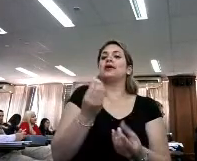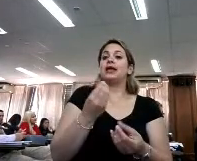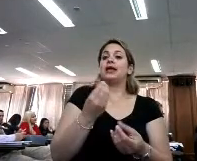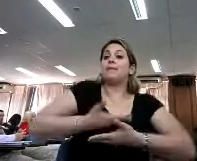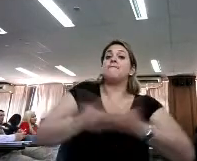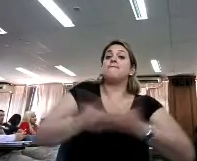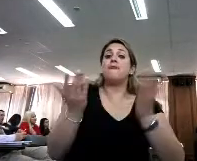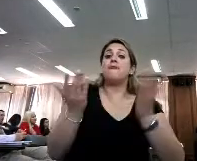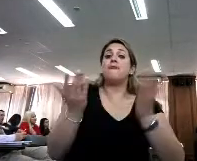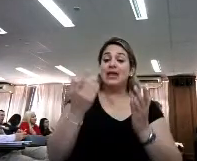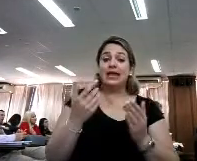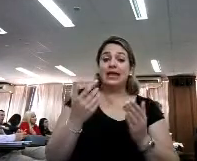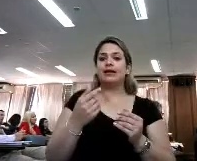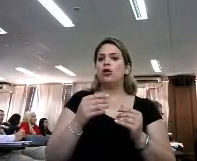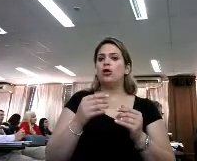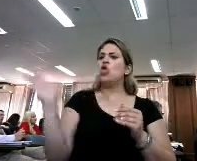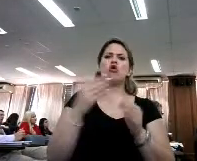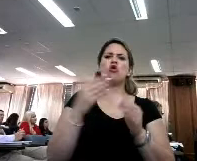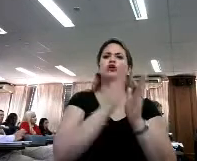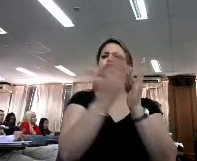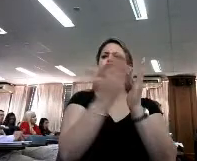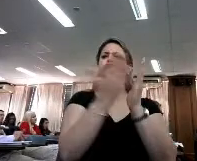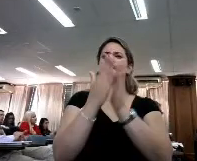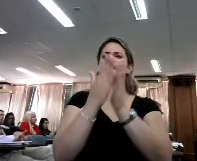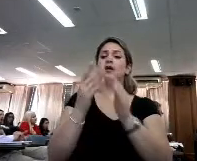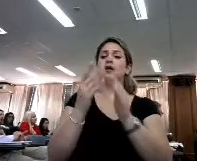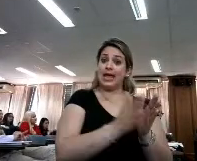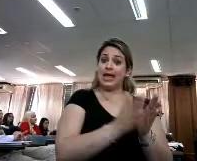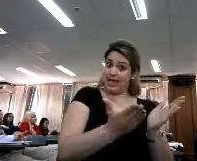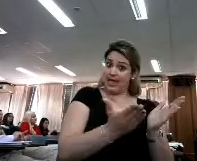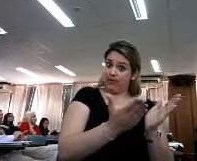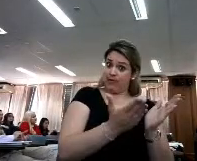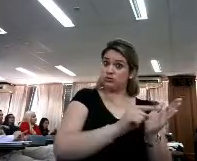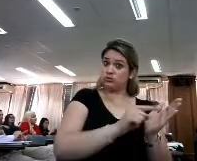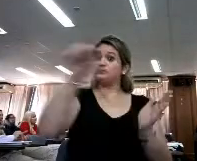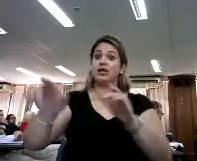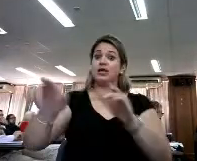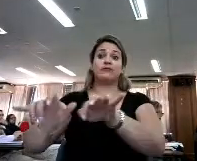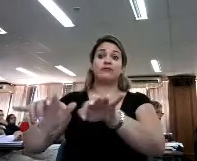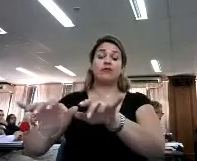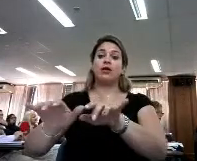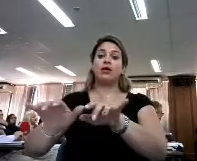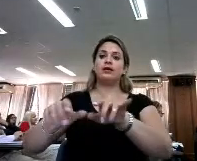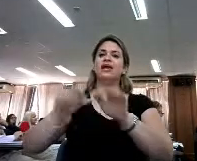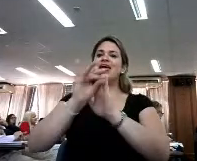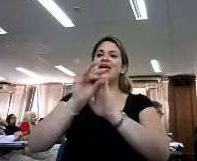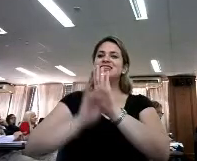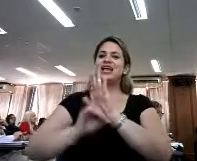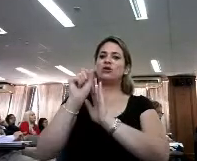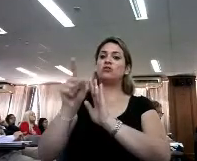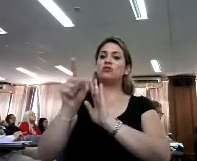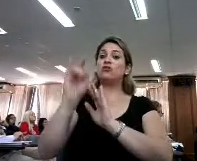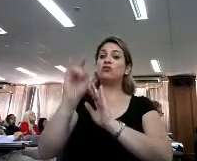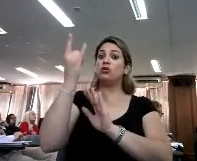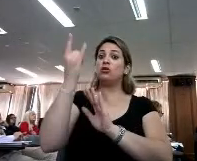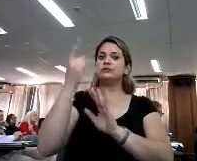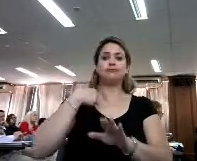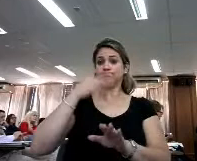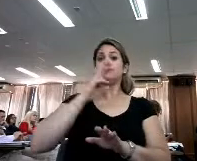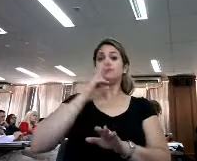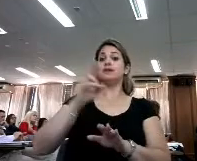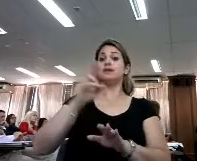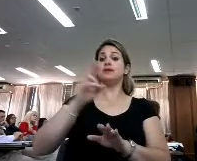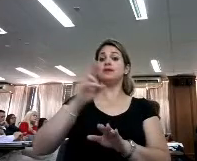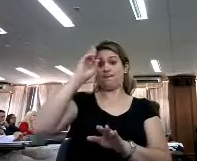publicar todas sus obras análogas, digitalizarlas y ponerlas en toda su base de datos de la universidad, que no solo